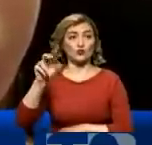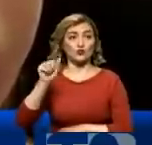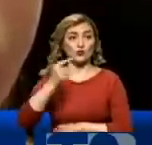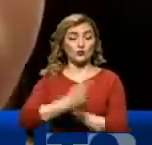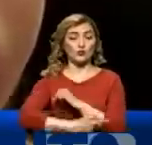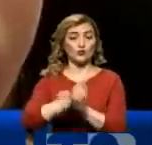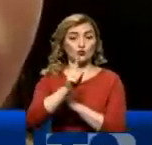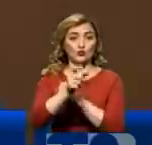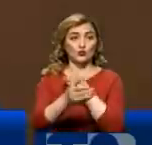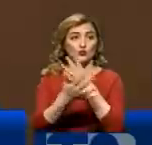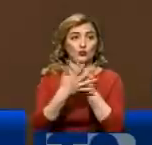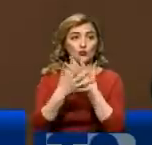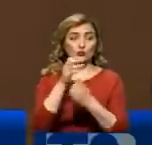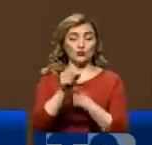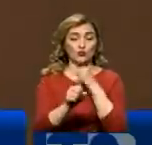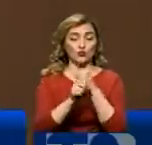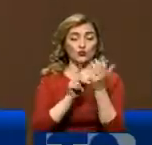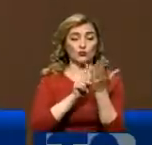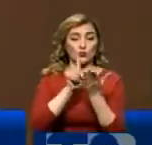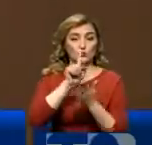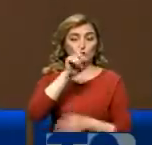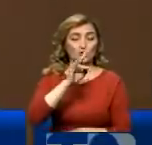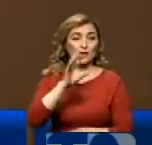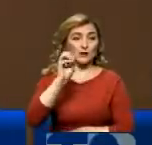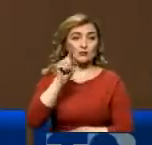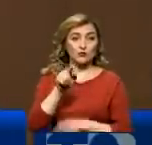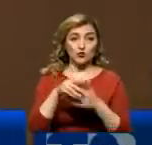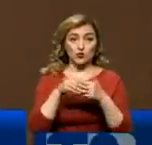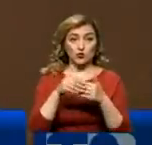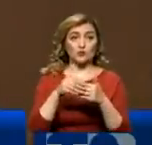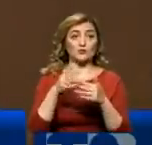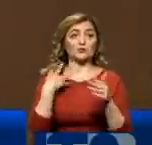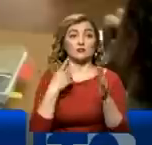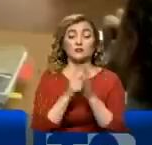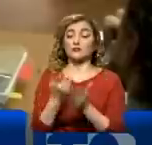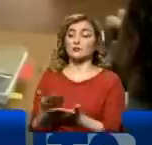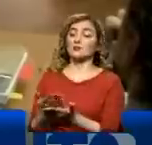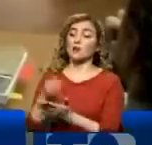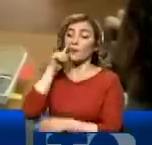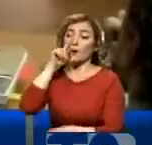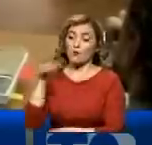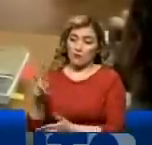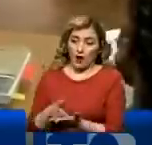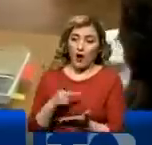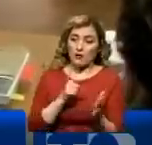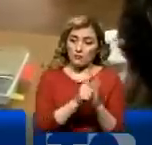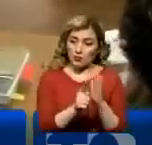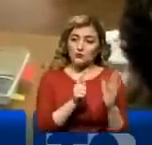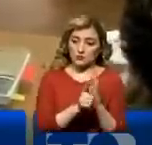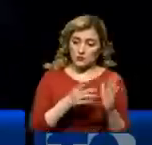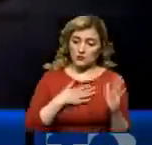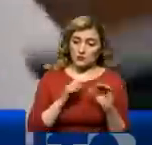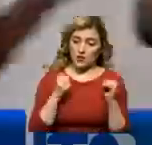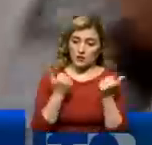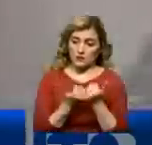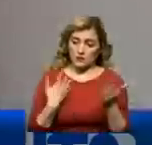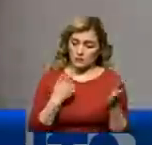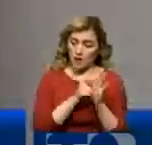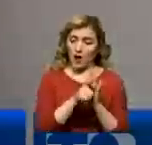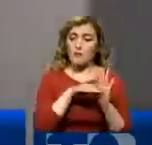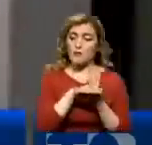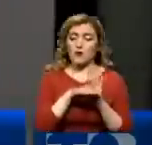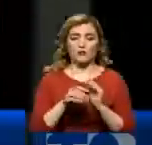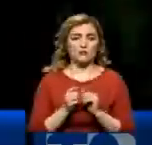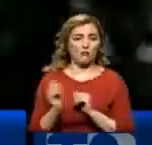un año de prisión y al pago de más de $170,000 por el cobro indebido de diezmos a sus empleados cuando se desempeñó como asambleísta.